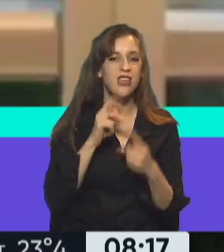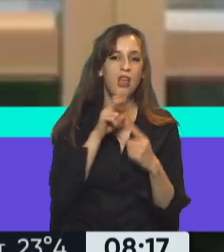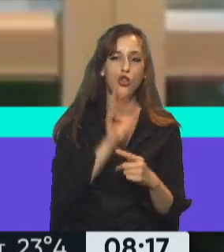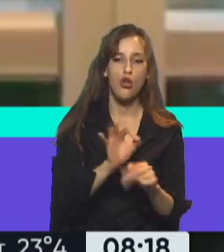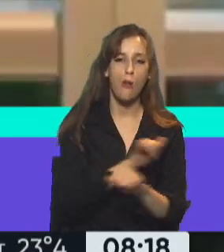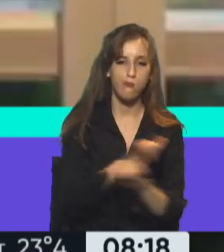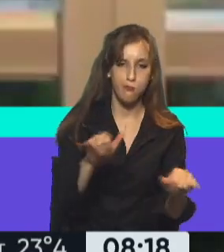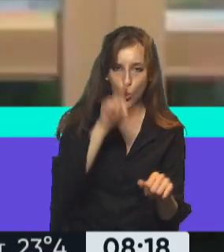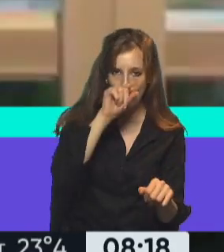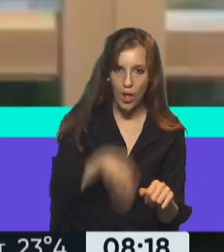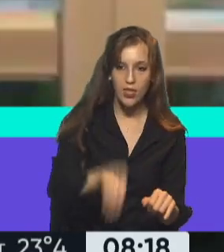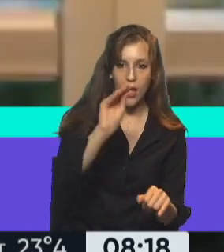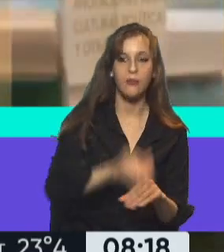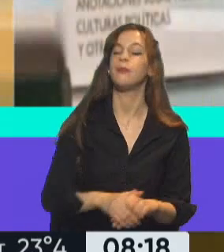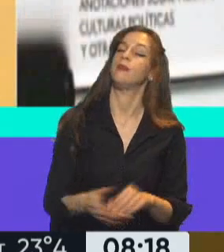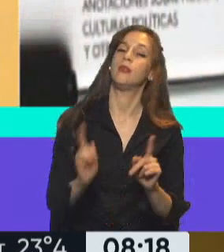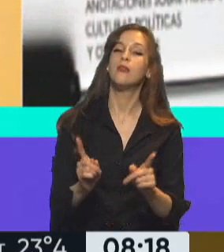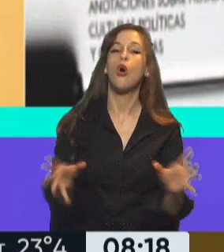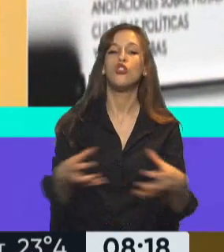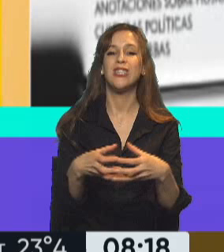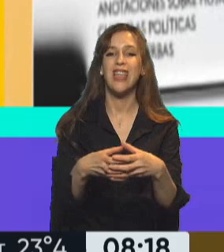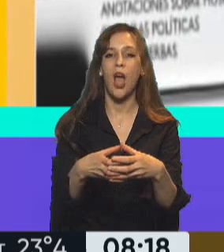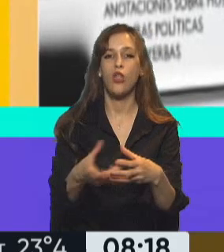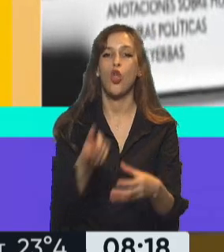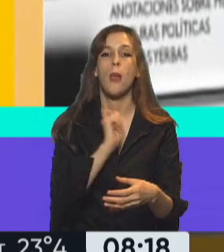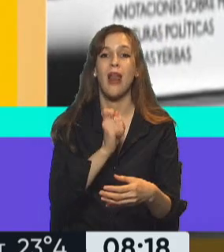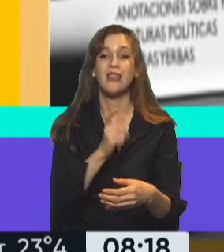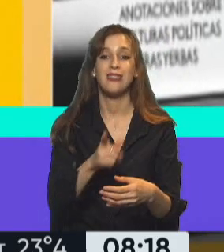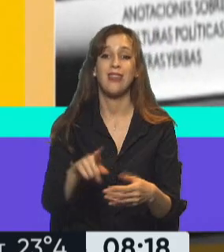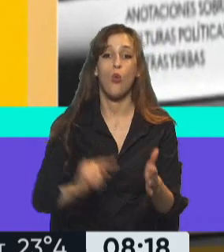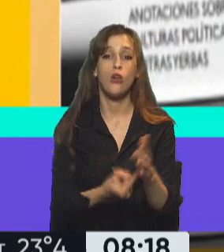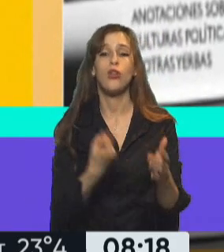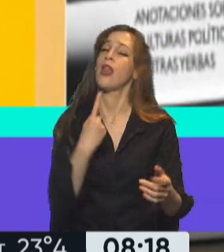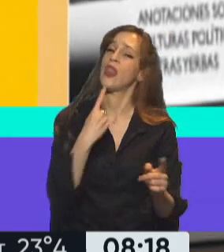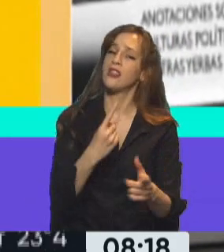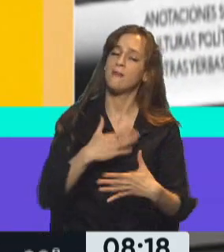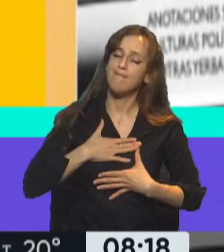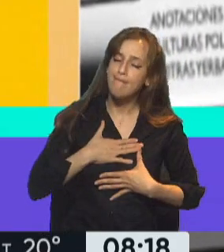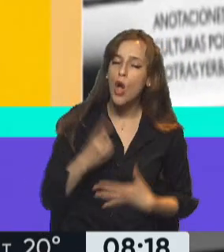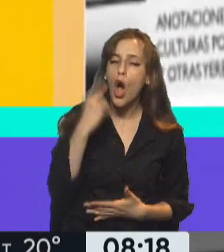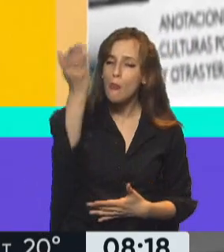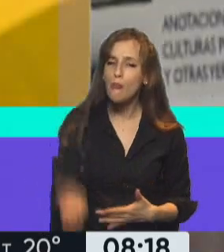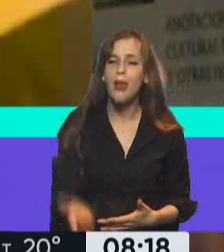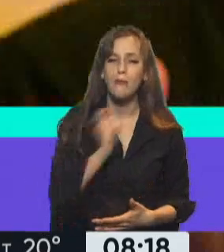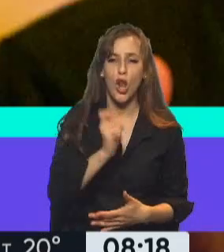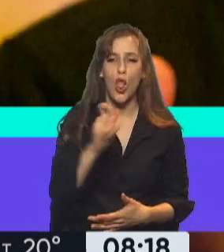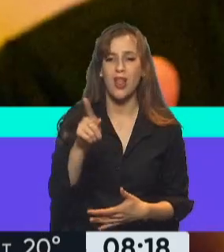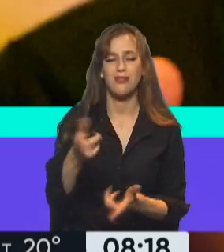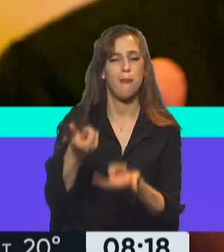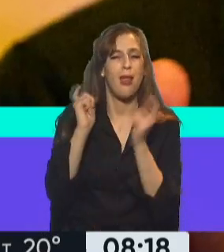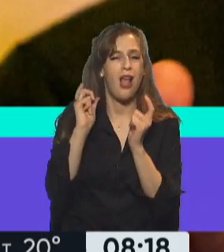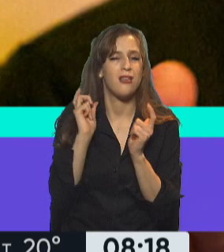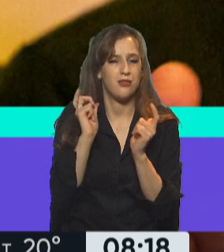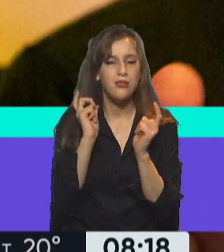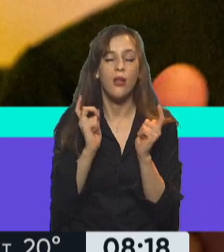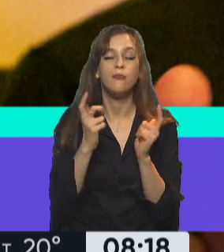red social, el Sindicato de Prensa de Buenos Aires lamentó su fallecimiento y lo recordó como un periodista de extensa trayectoria. Reconocemos